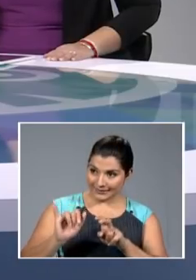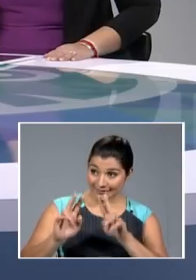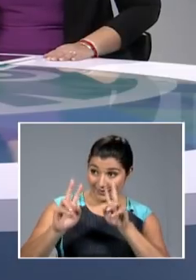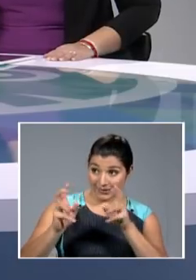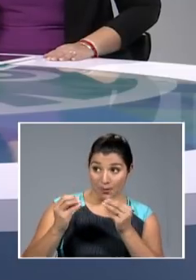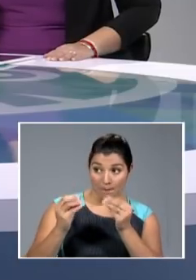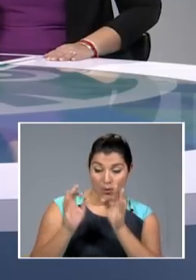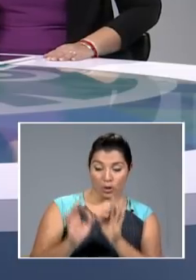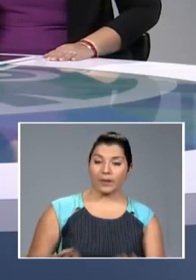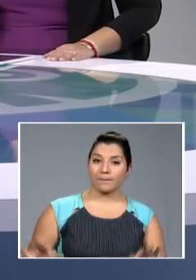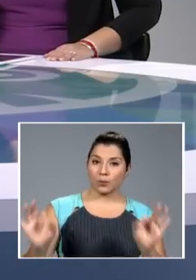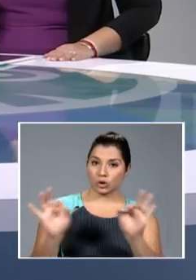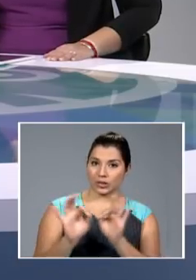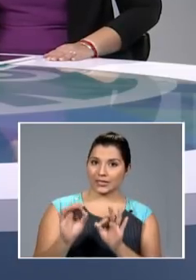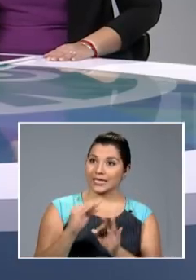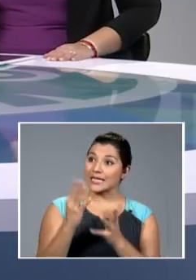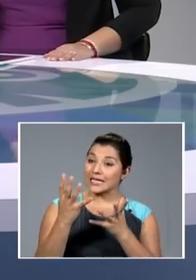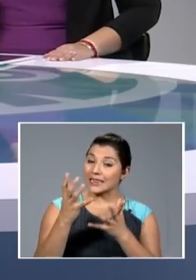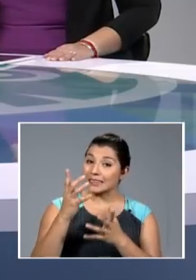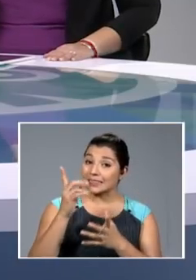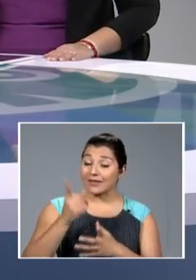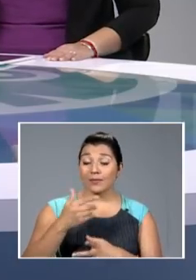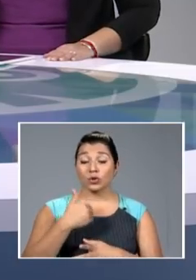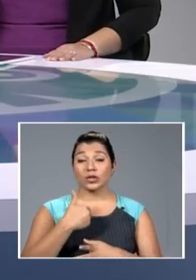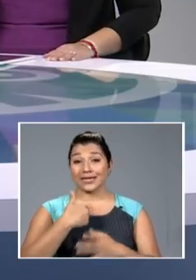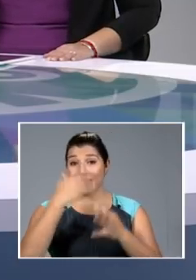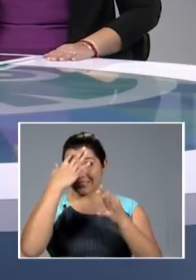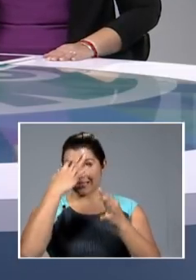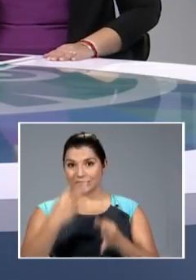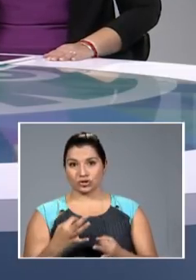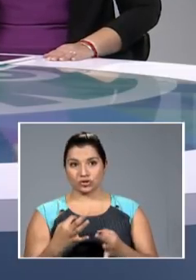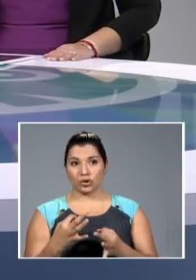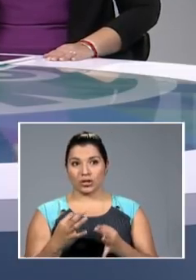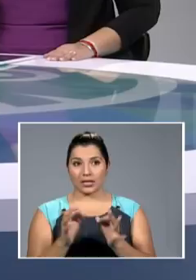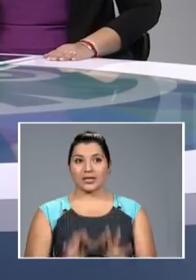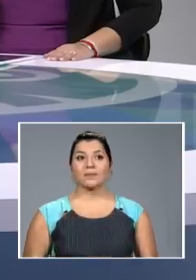tan importante y que debemos tomar una decisión trascendental el próximo